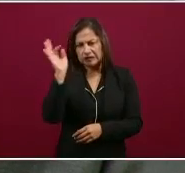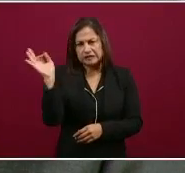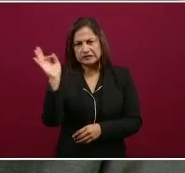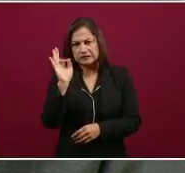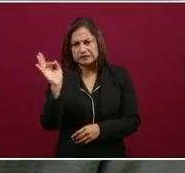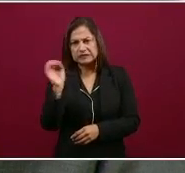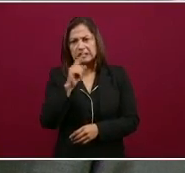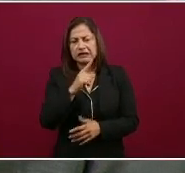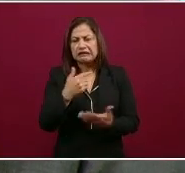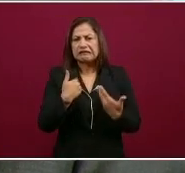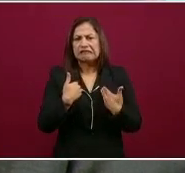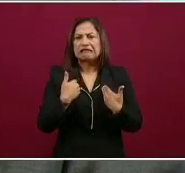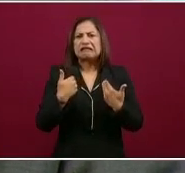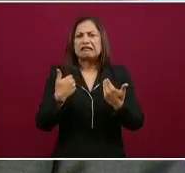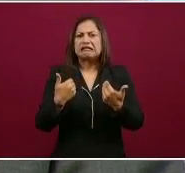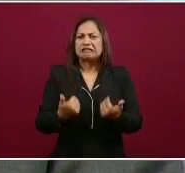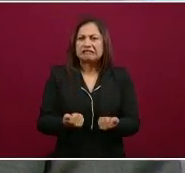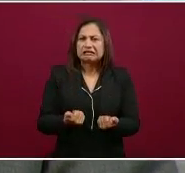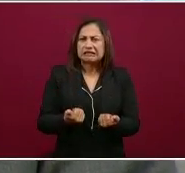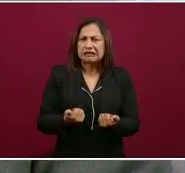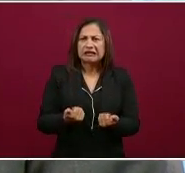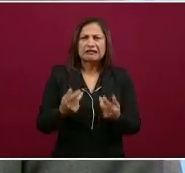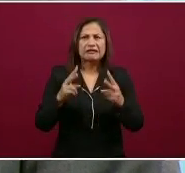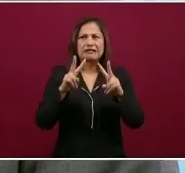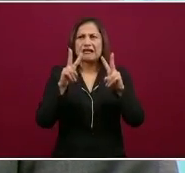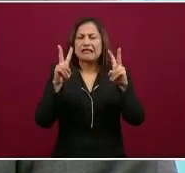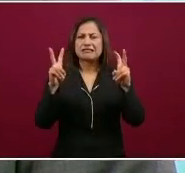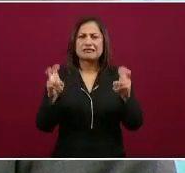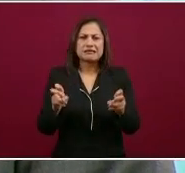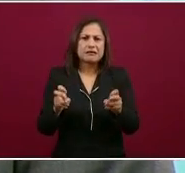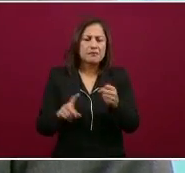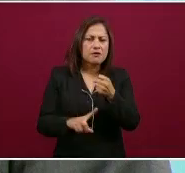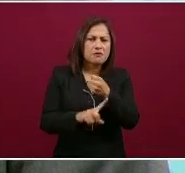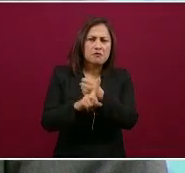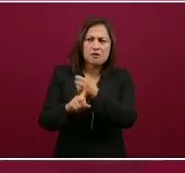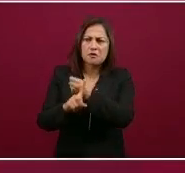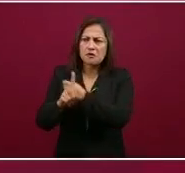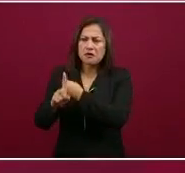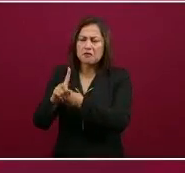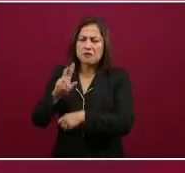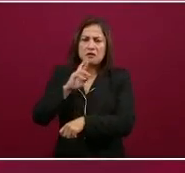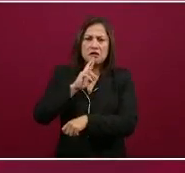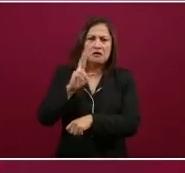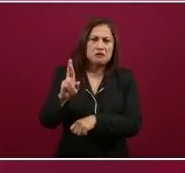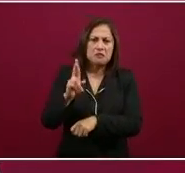de esa manera en que se pueden resolver las cosas.